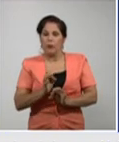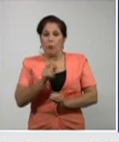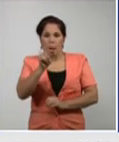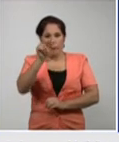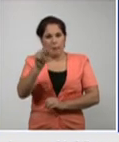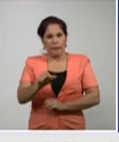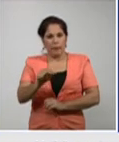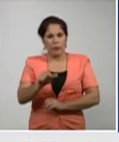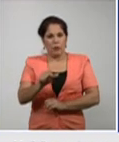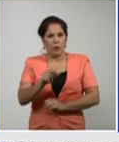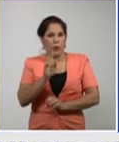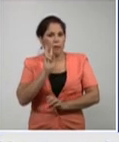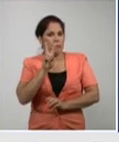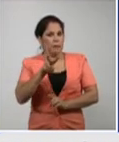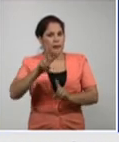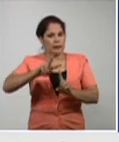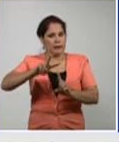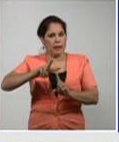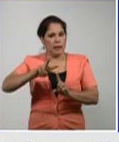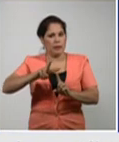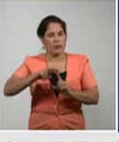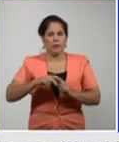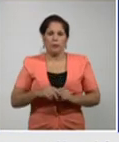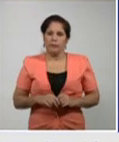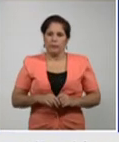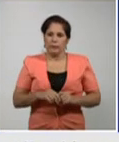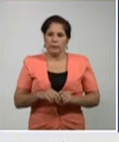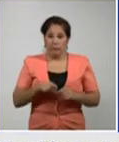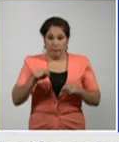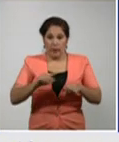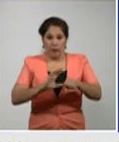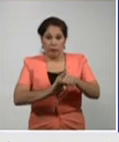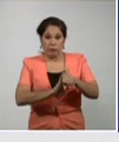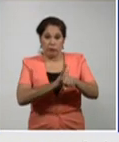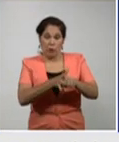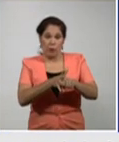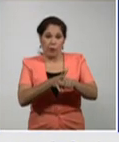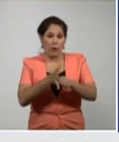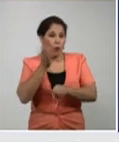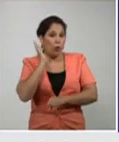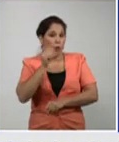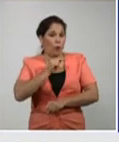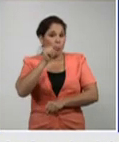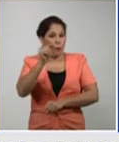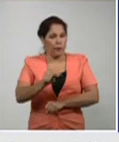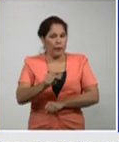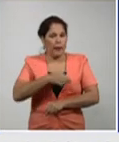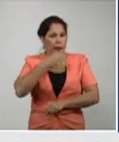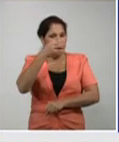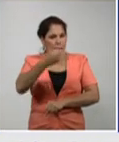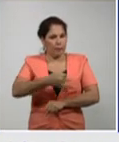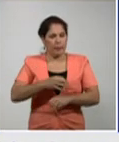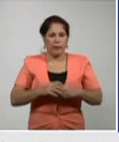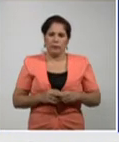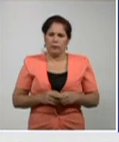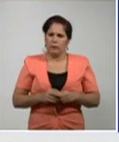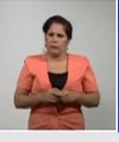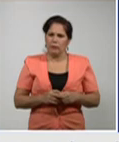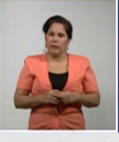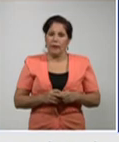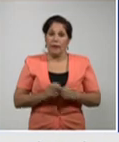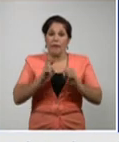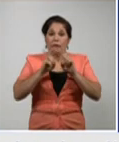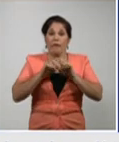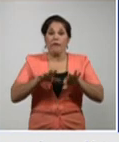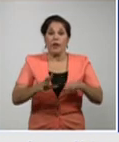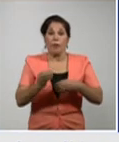televidente, así él se describe, de este parte habitual del doctor Durán. Doctor, ¿cuánto dura el virus en